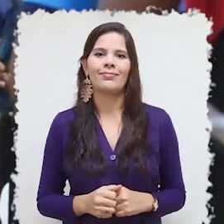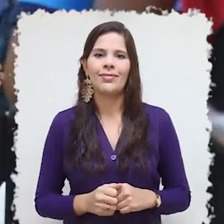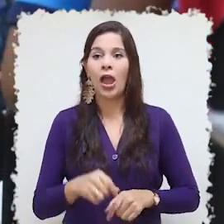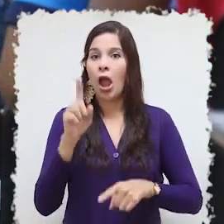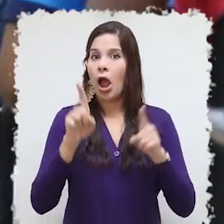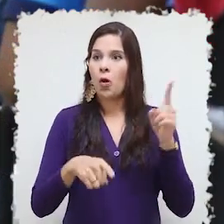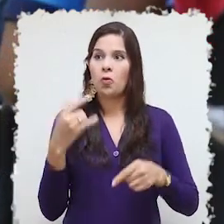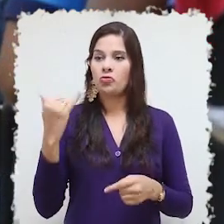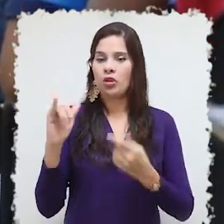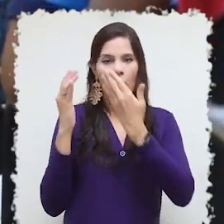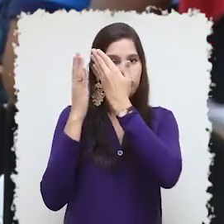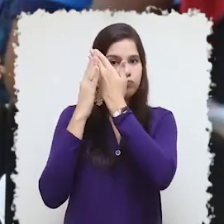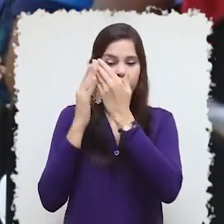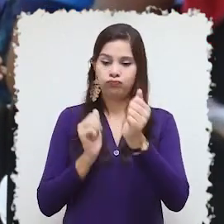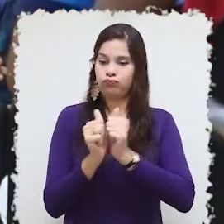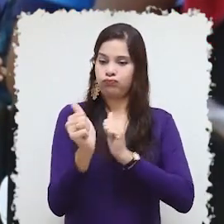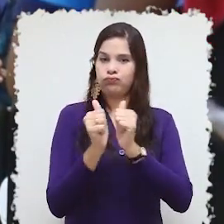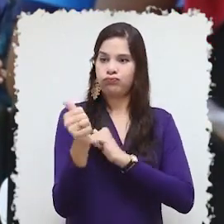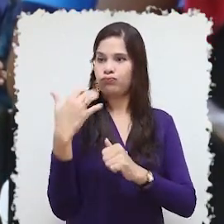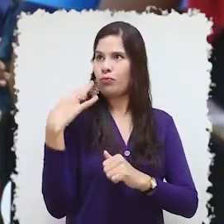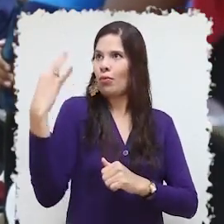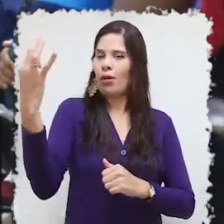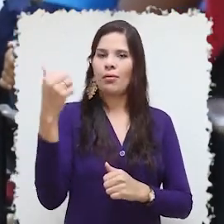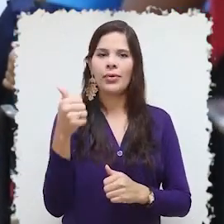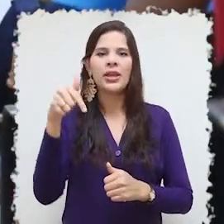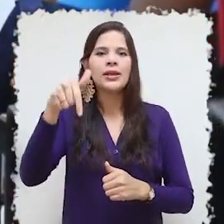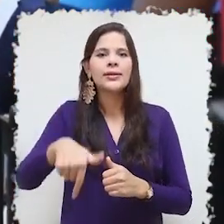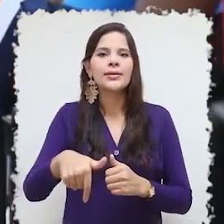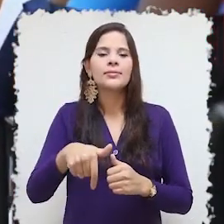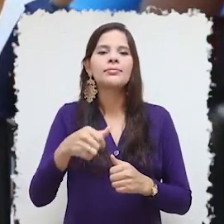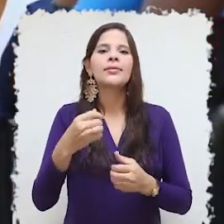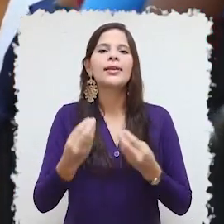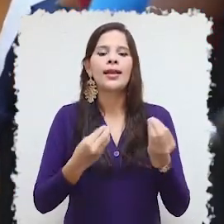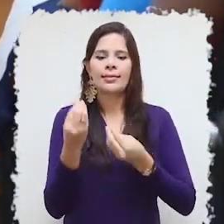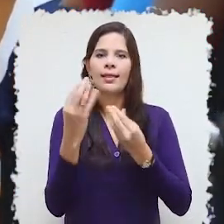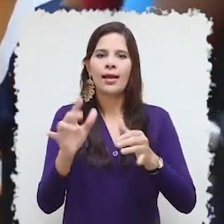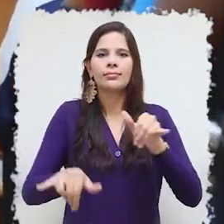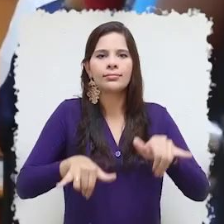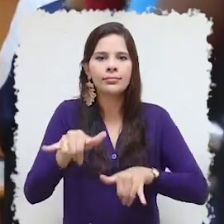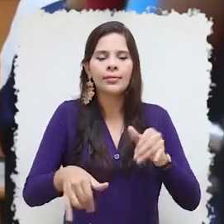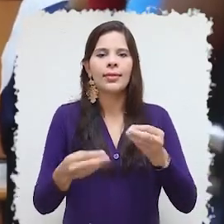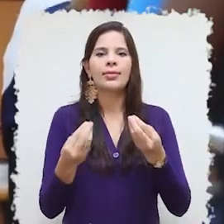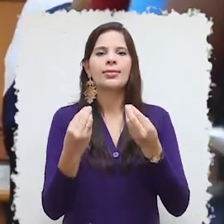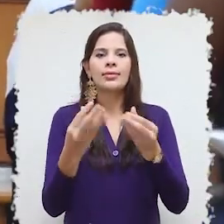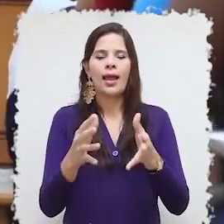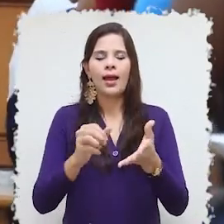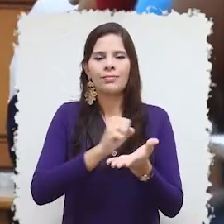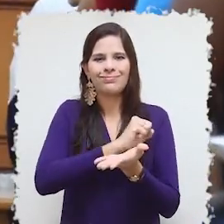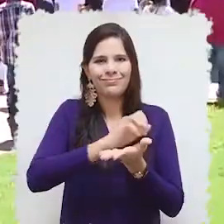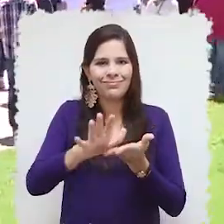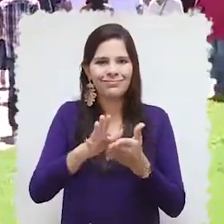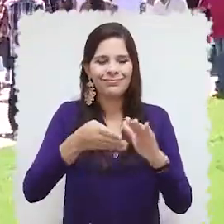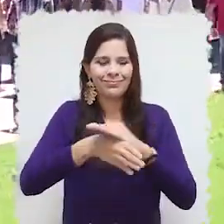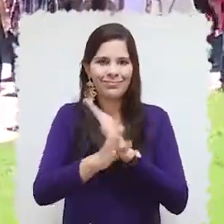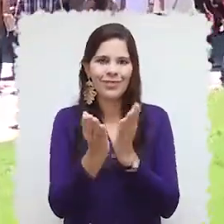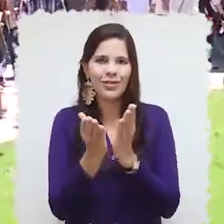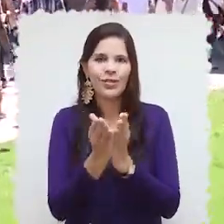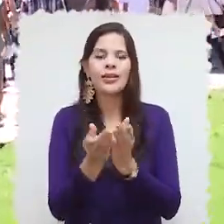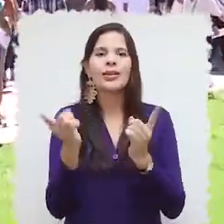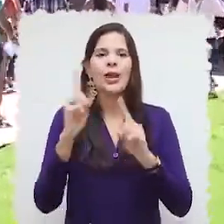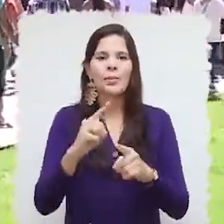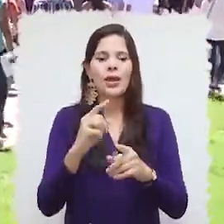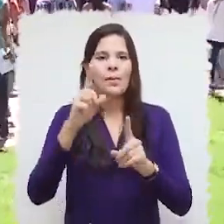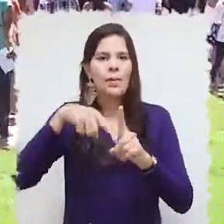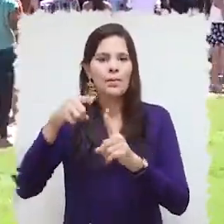cupo directamente. ¿Qué van a tener el que se ganó el cupo? Pues va a tener la beca, la bicicleta y el apoyo de salario mínimo, porque ya se lo ganó. La inducción le dio